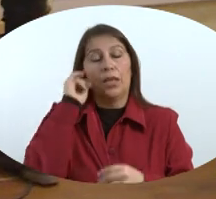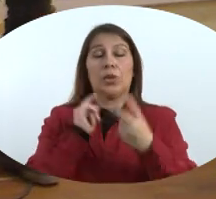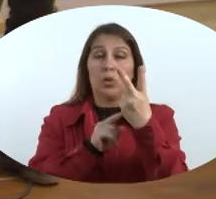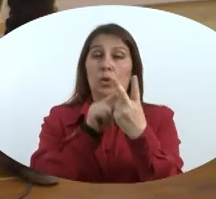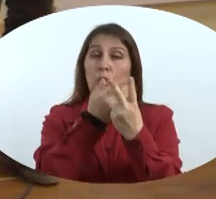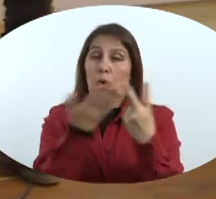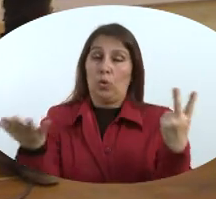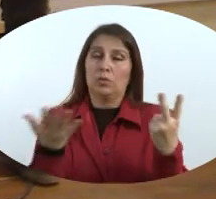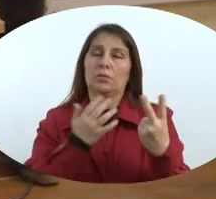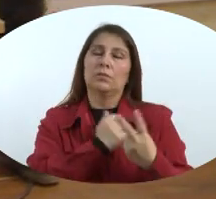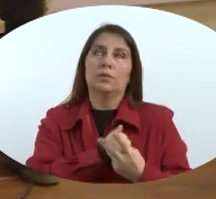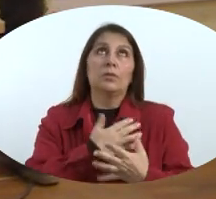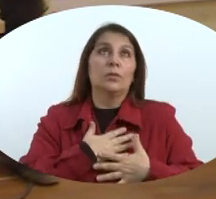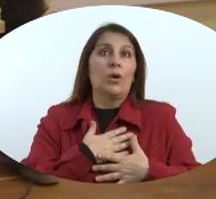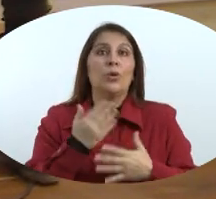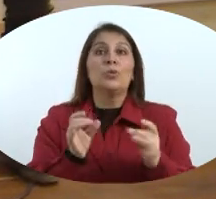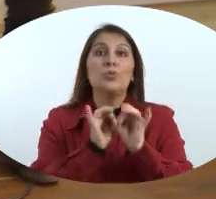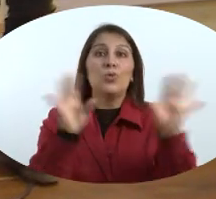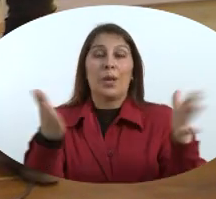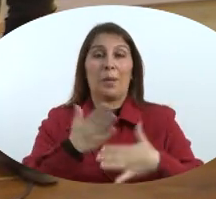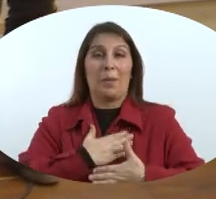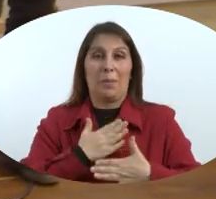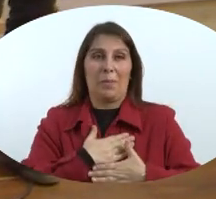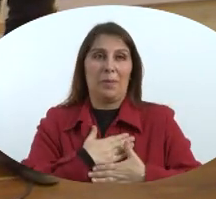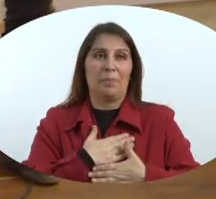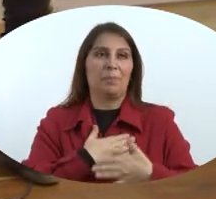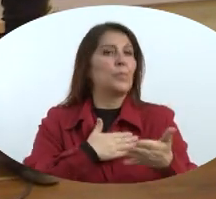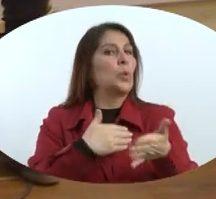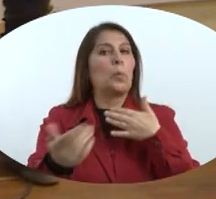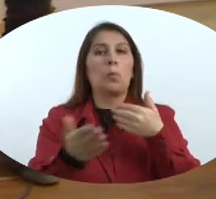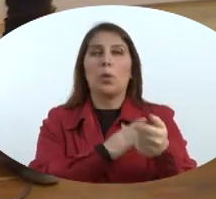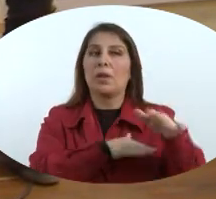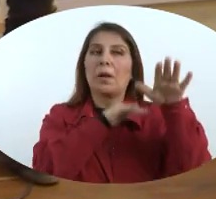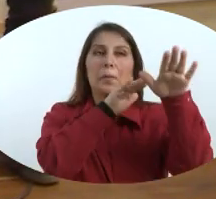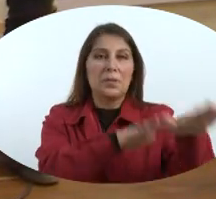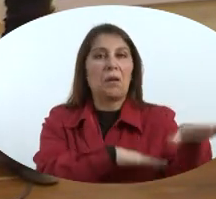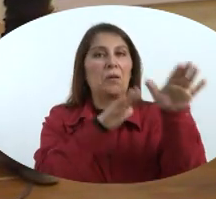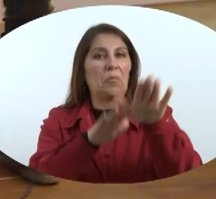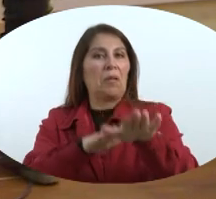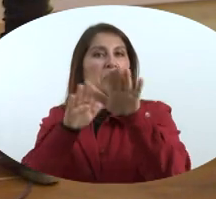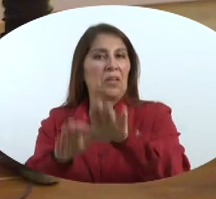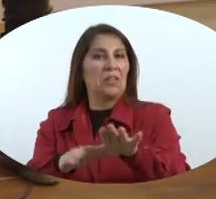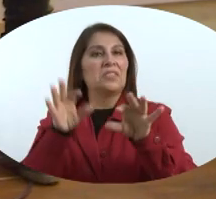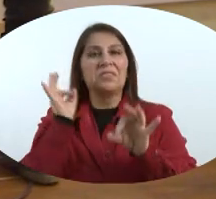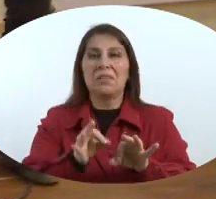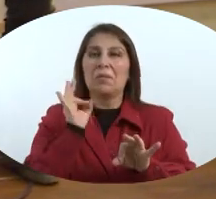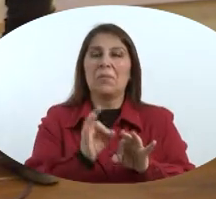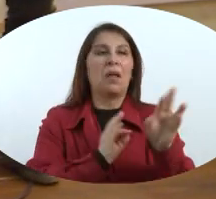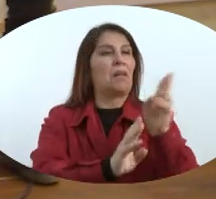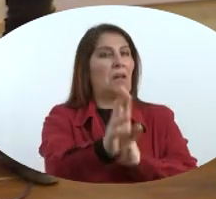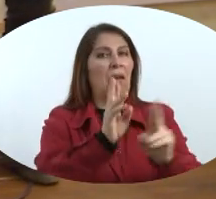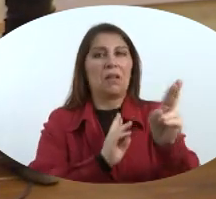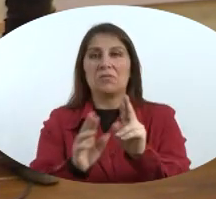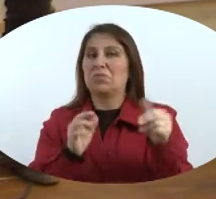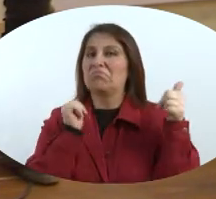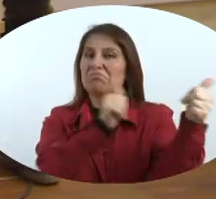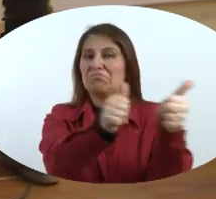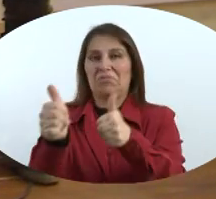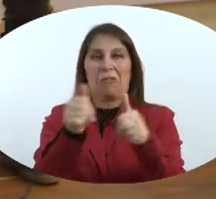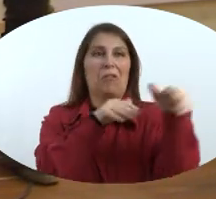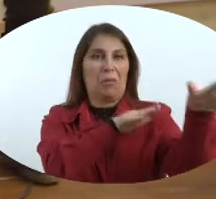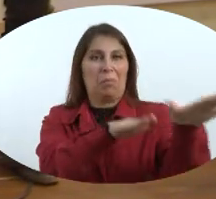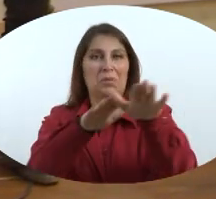y dos cosas la primera por fortuna para mí cualquiera que haya sido el representante siempre he tenido muy buenas relaciones estables con los